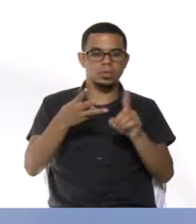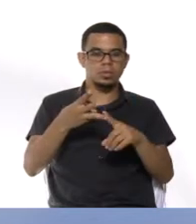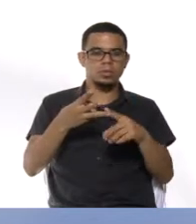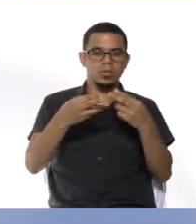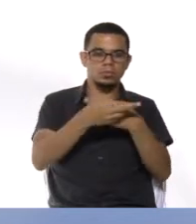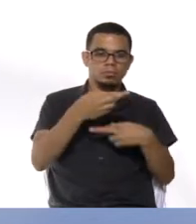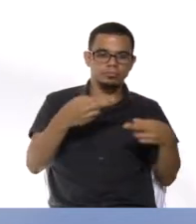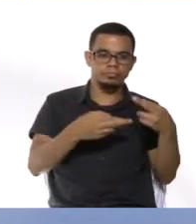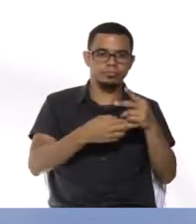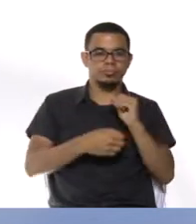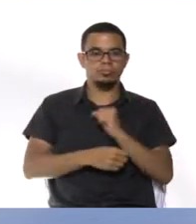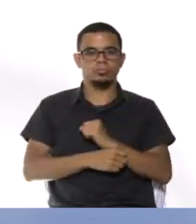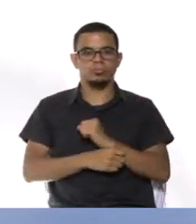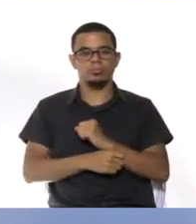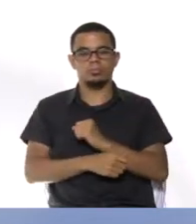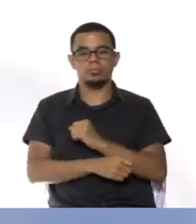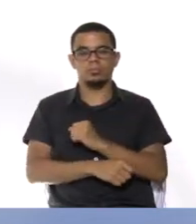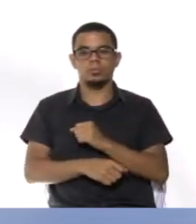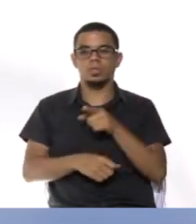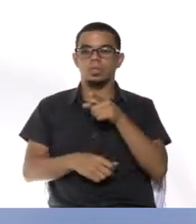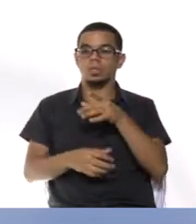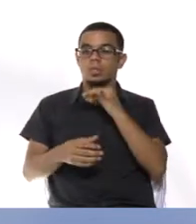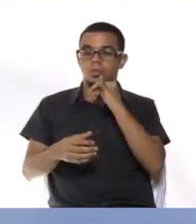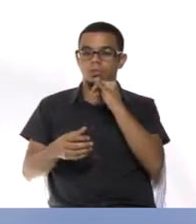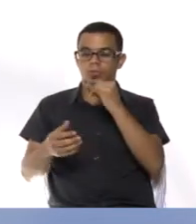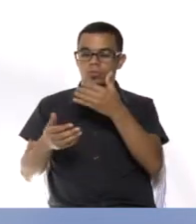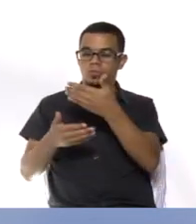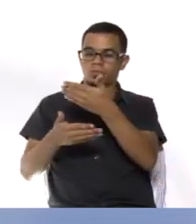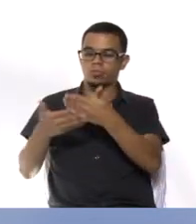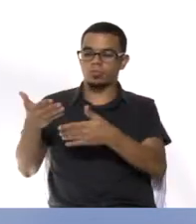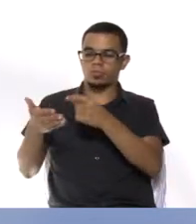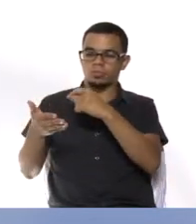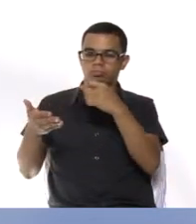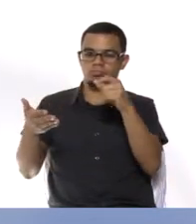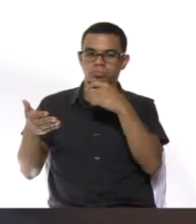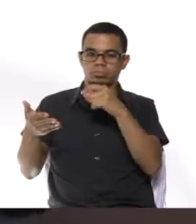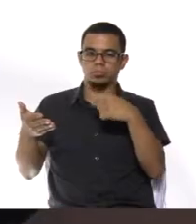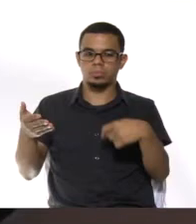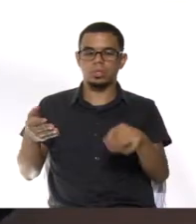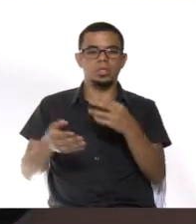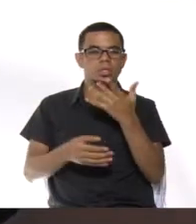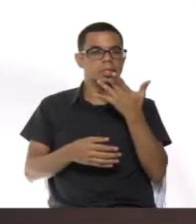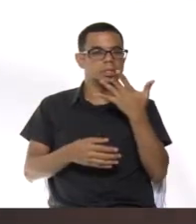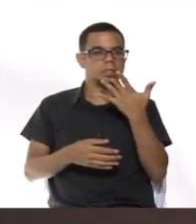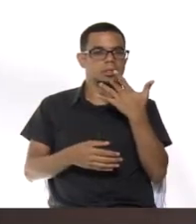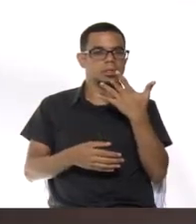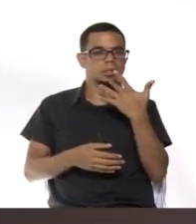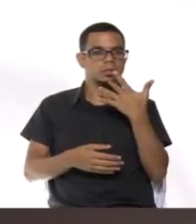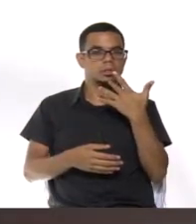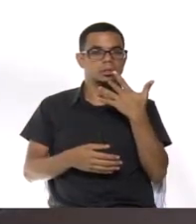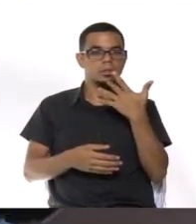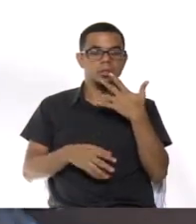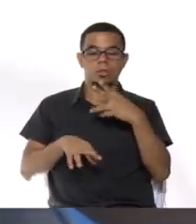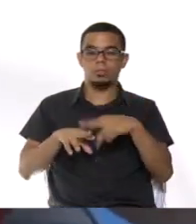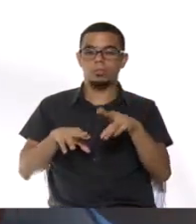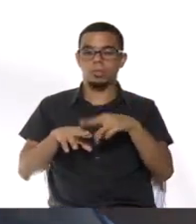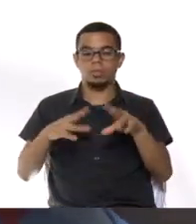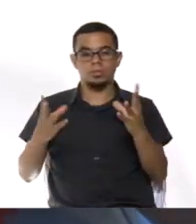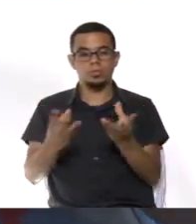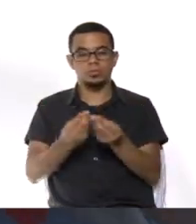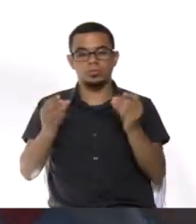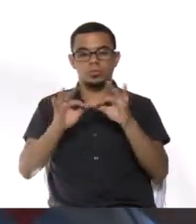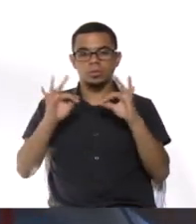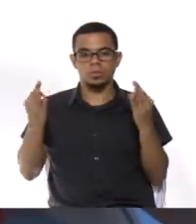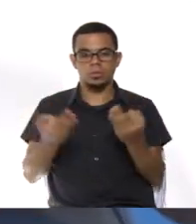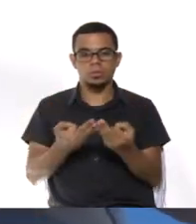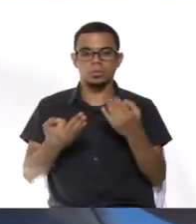que elaboramos un texto informativo sencillo y preciso para que nuestros niños y nuestras niñas, junto